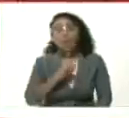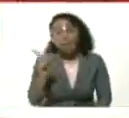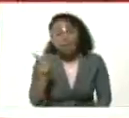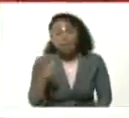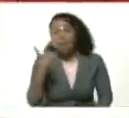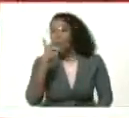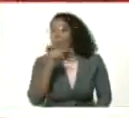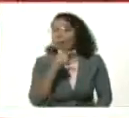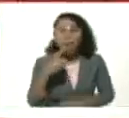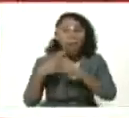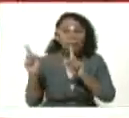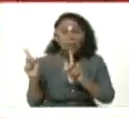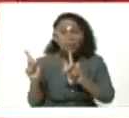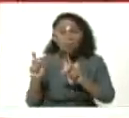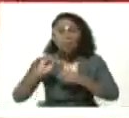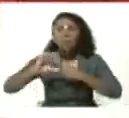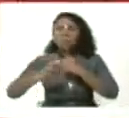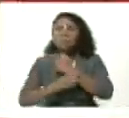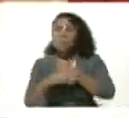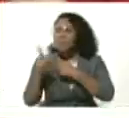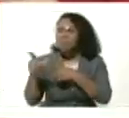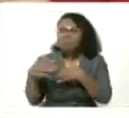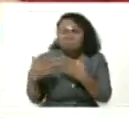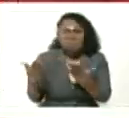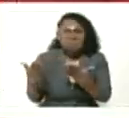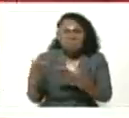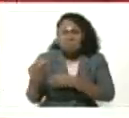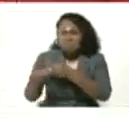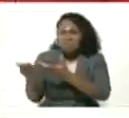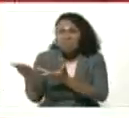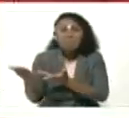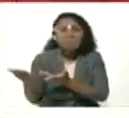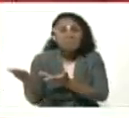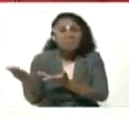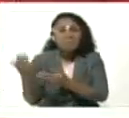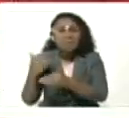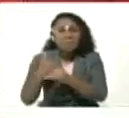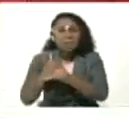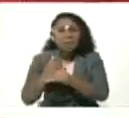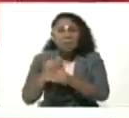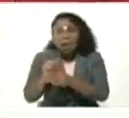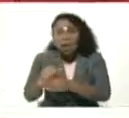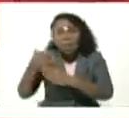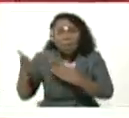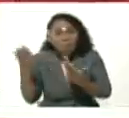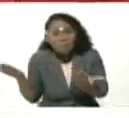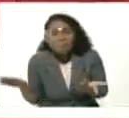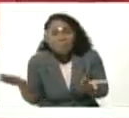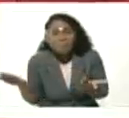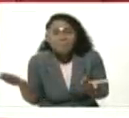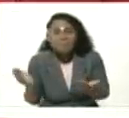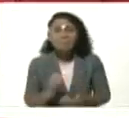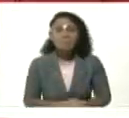hay otro. Juanito Limaña quedó como la guayabera, por fuera.